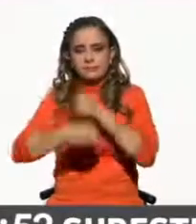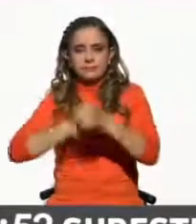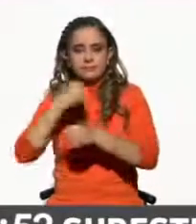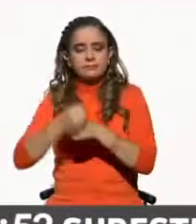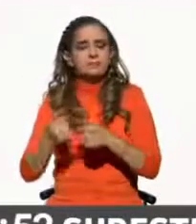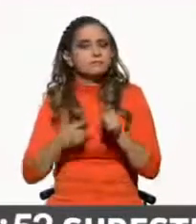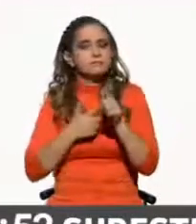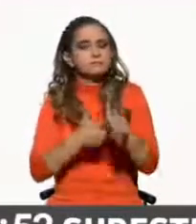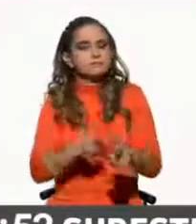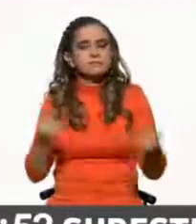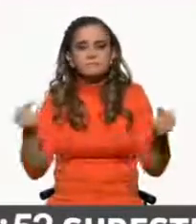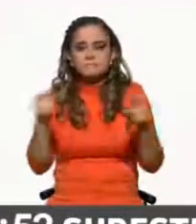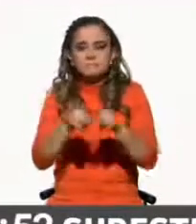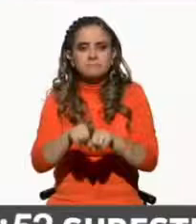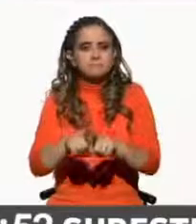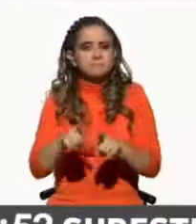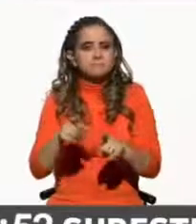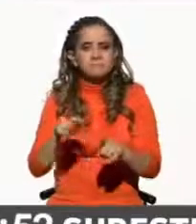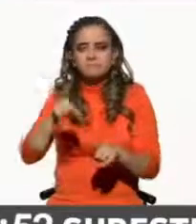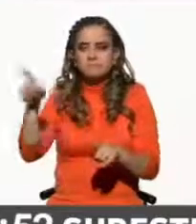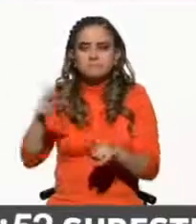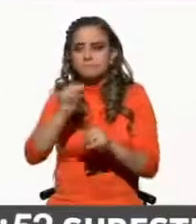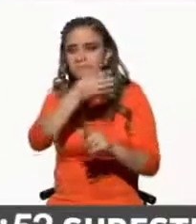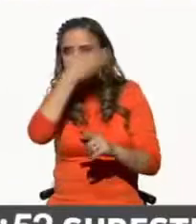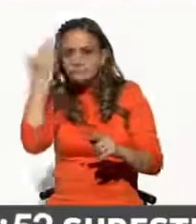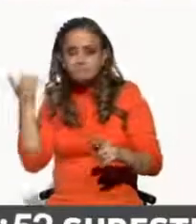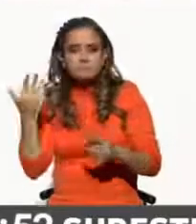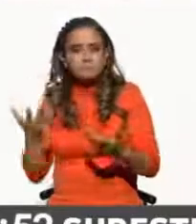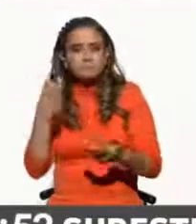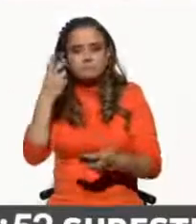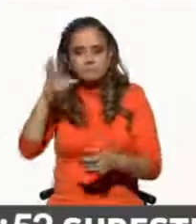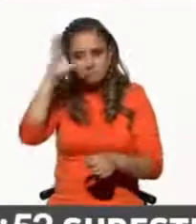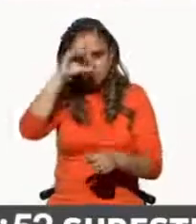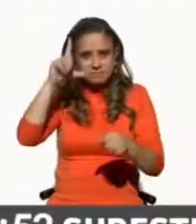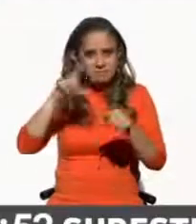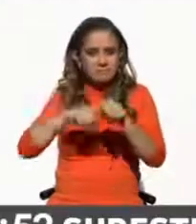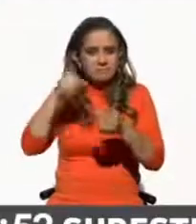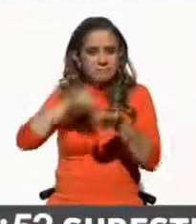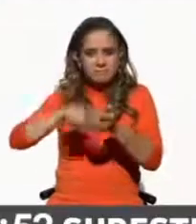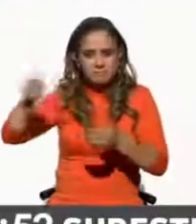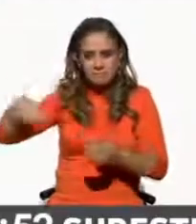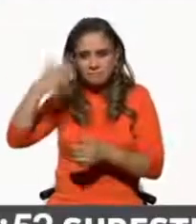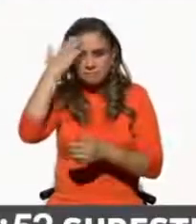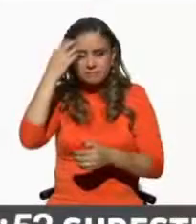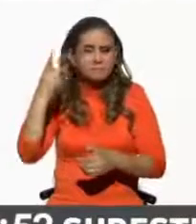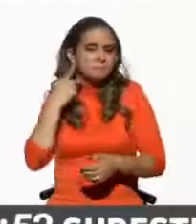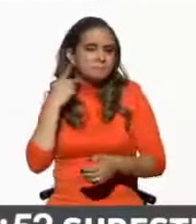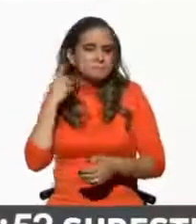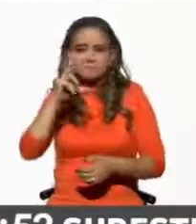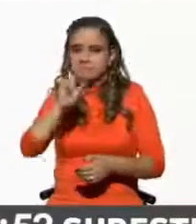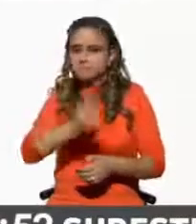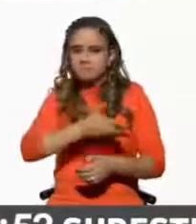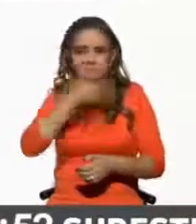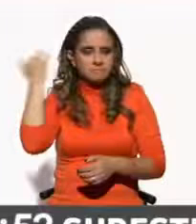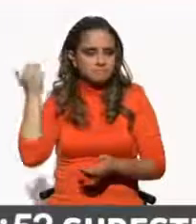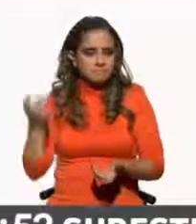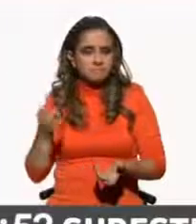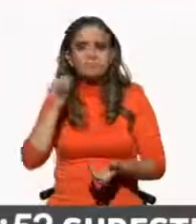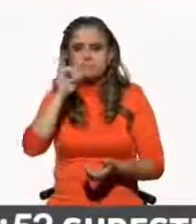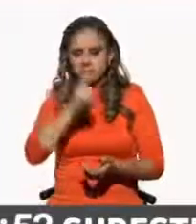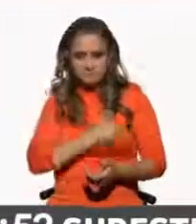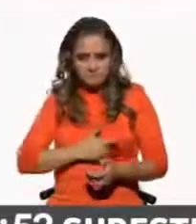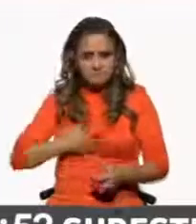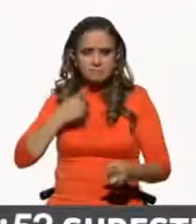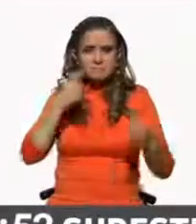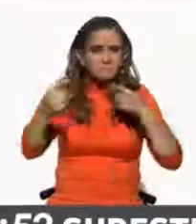seguimos con las mismas tendencias. Prácticamente la cultura política en nuestro país no avanza. Sí nos gusta discutir, sí nos